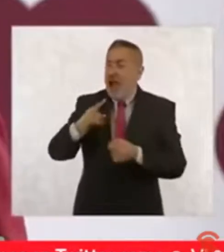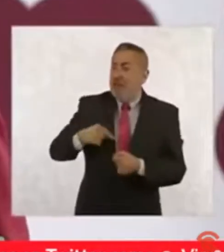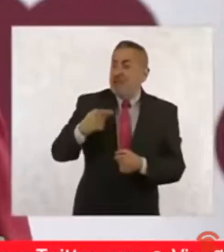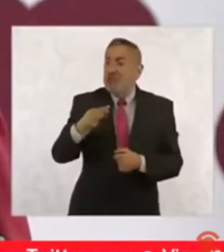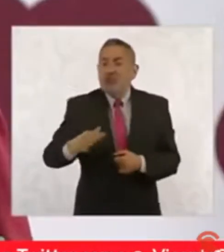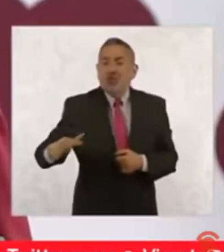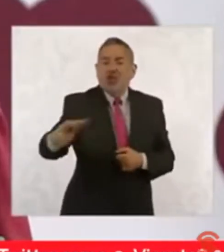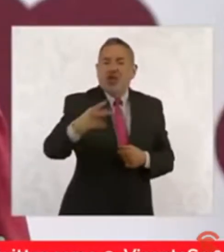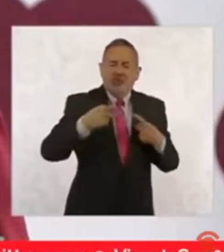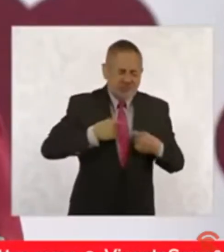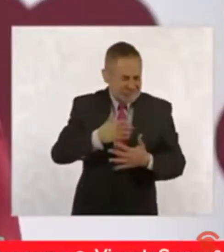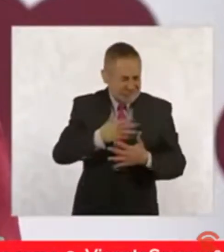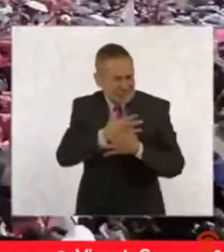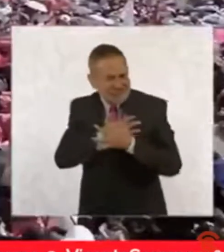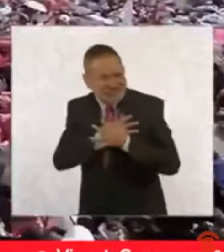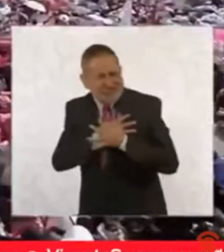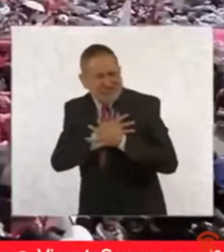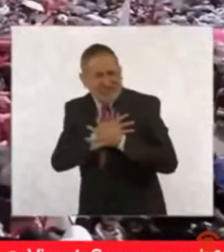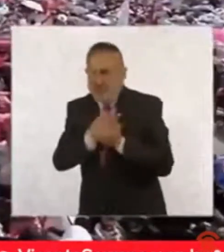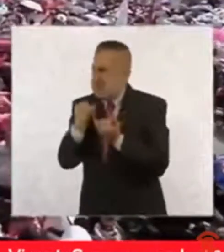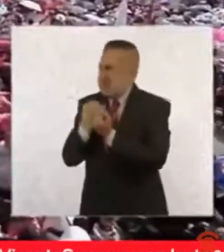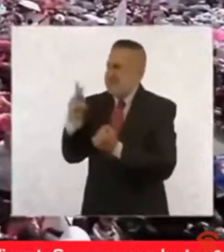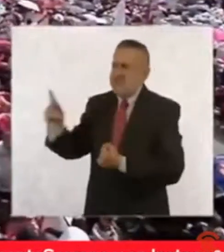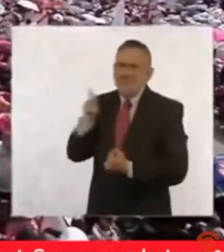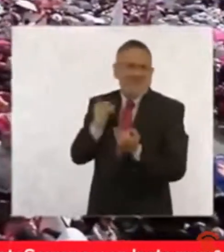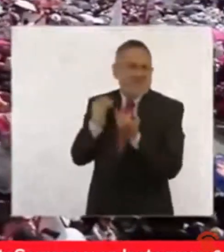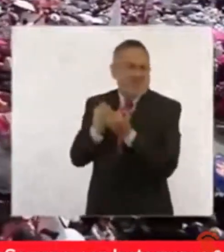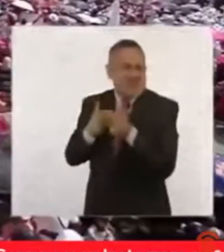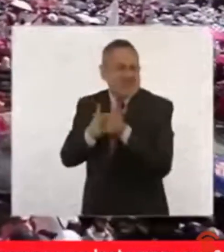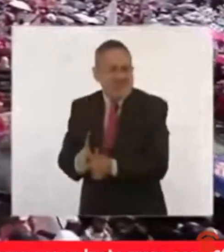pueblo de México.